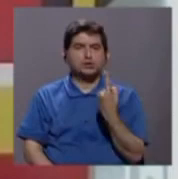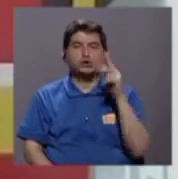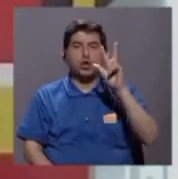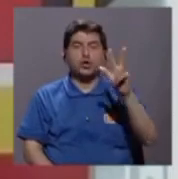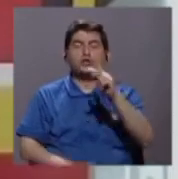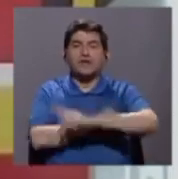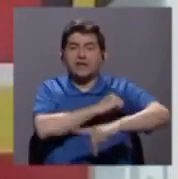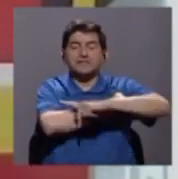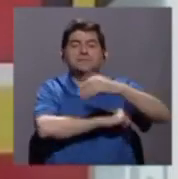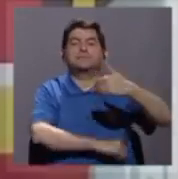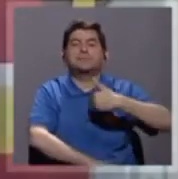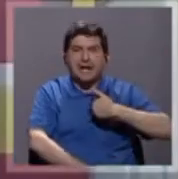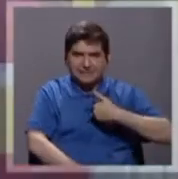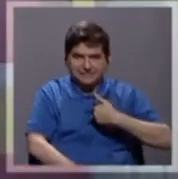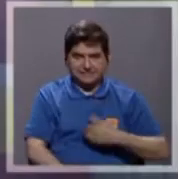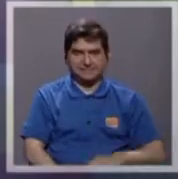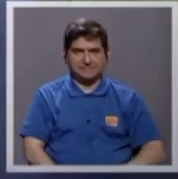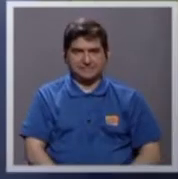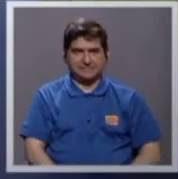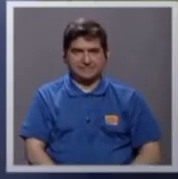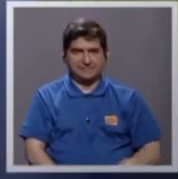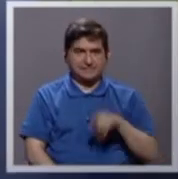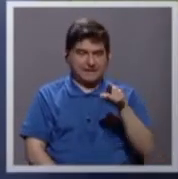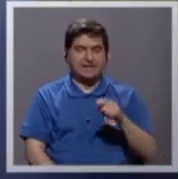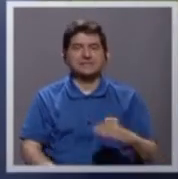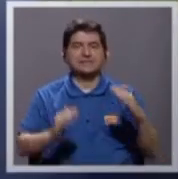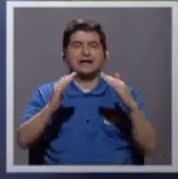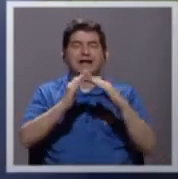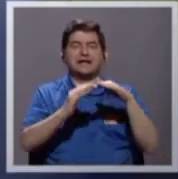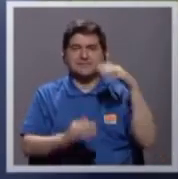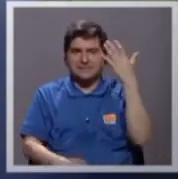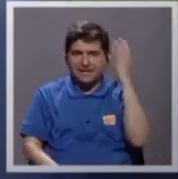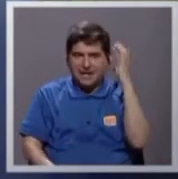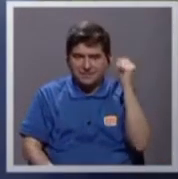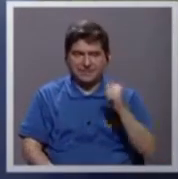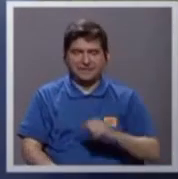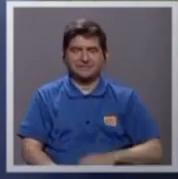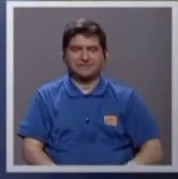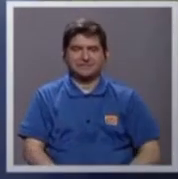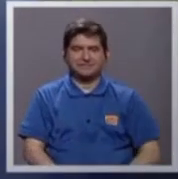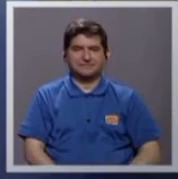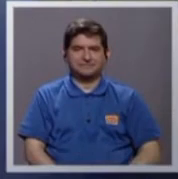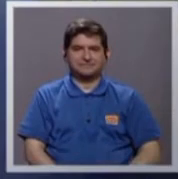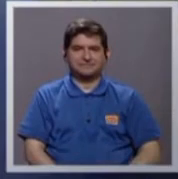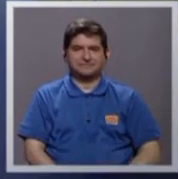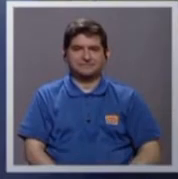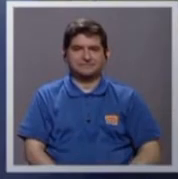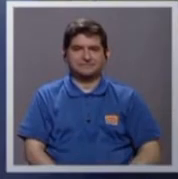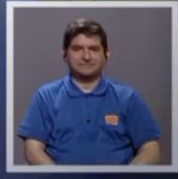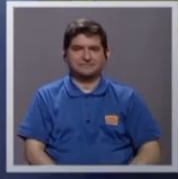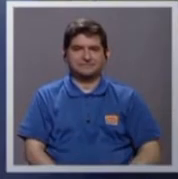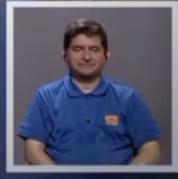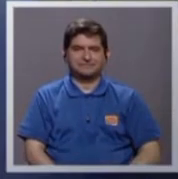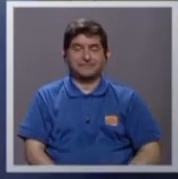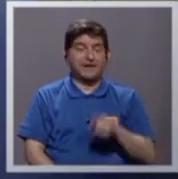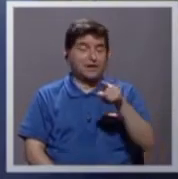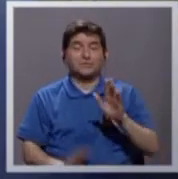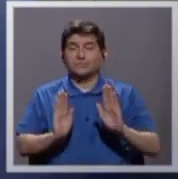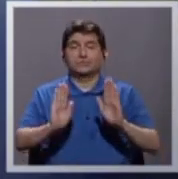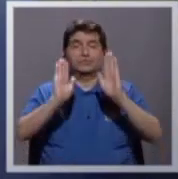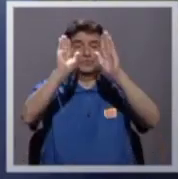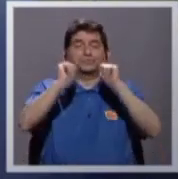países lo han recibido. Es en la Casa Amarilla. Sí. Y es